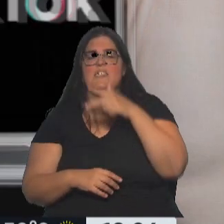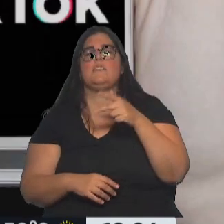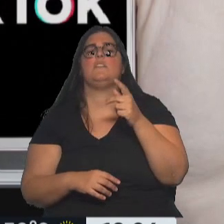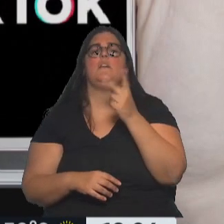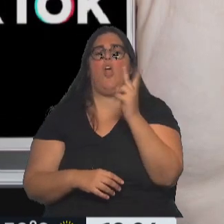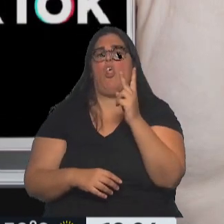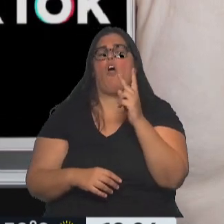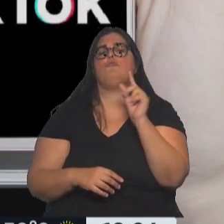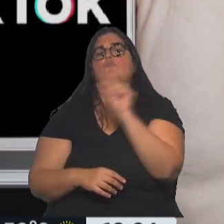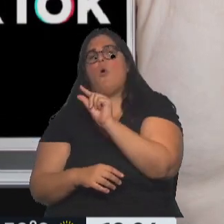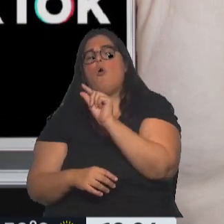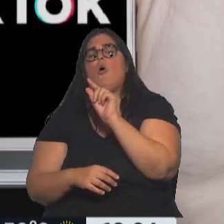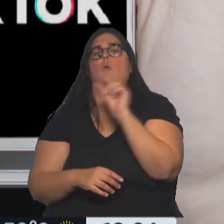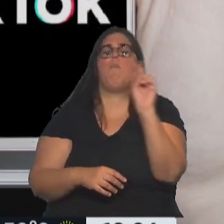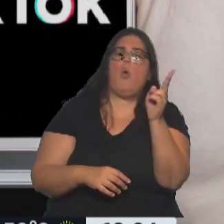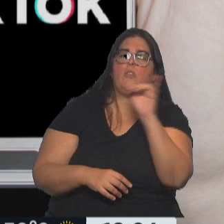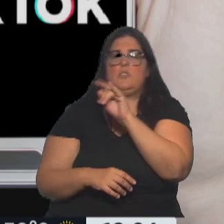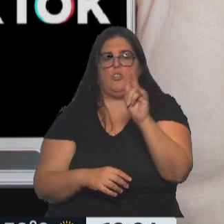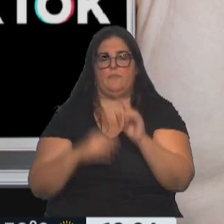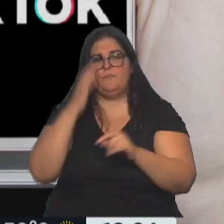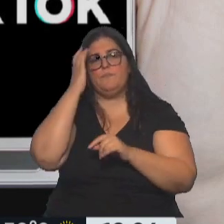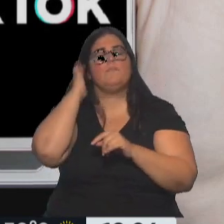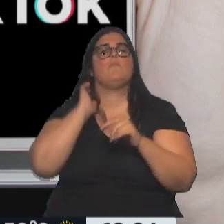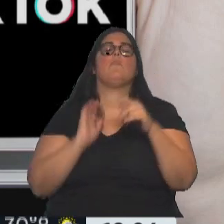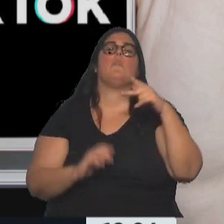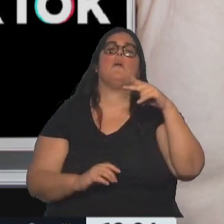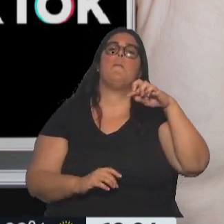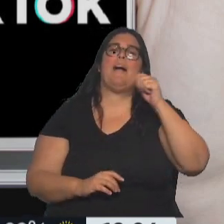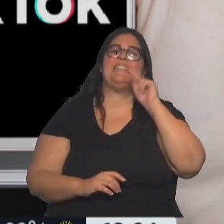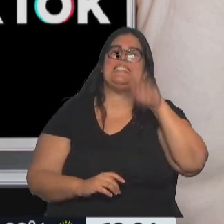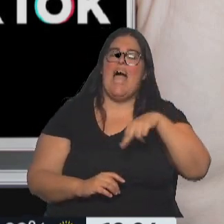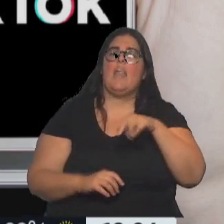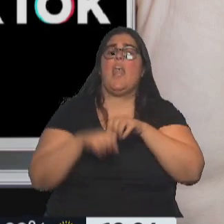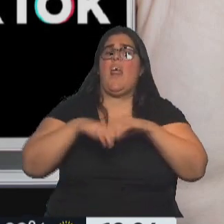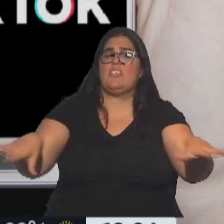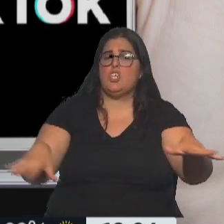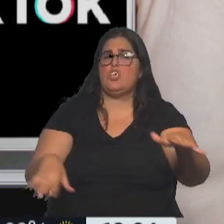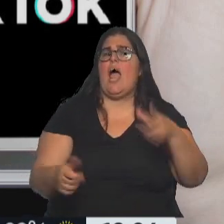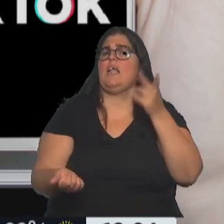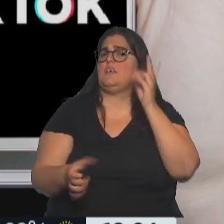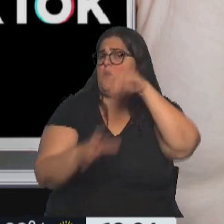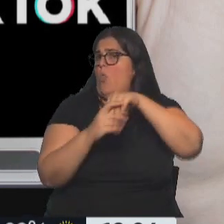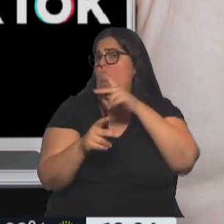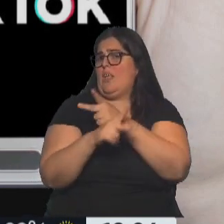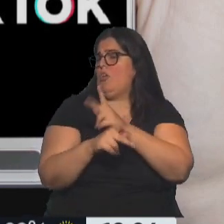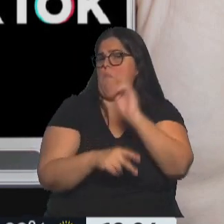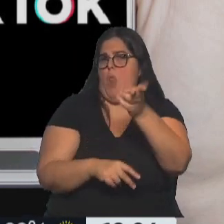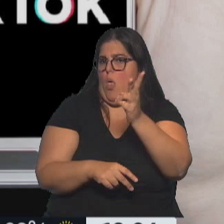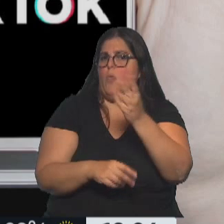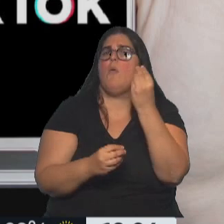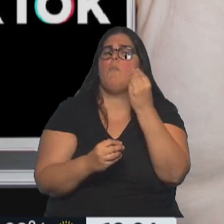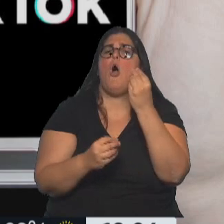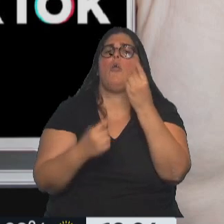países. Y en Pakistán, prohibido en redes sociales desde 2020 por cuestionamientos sobre los contenidos